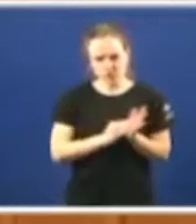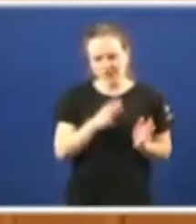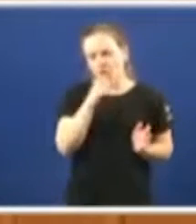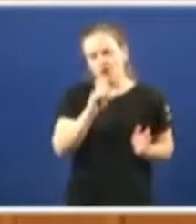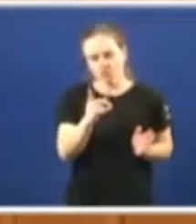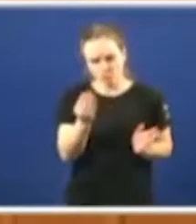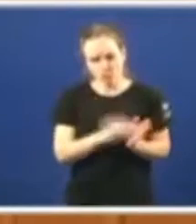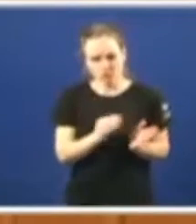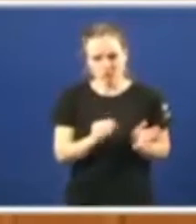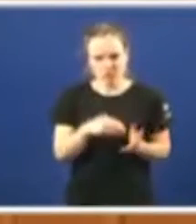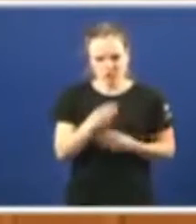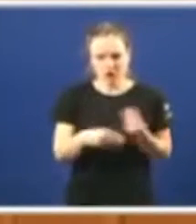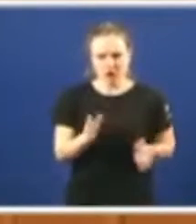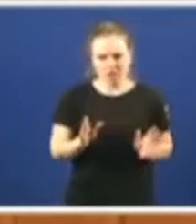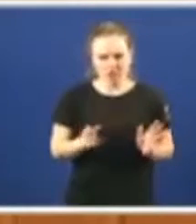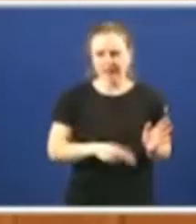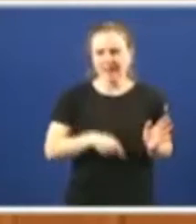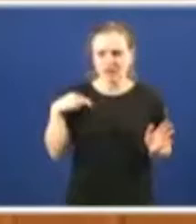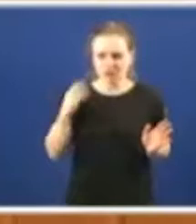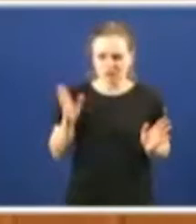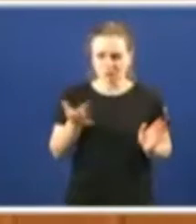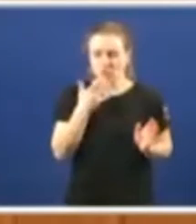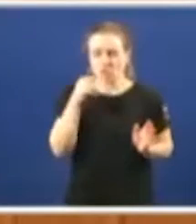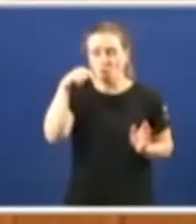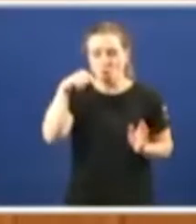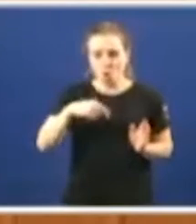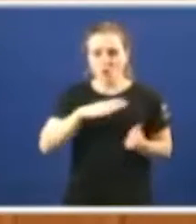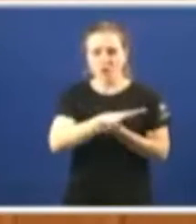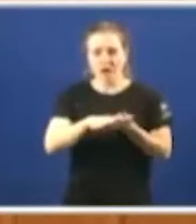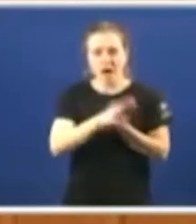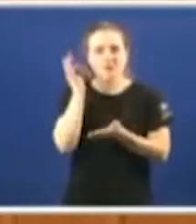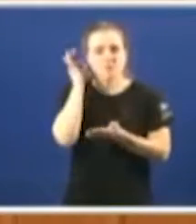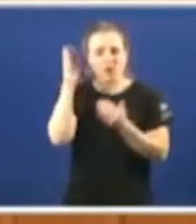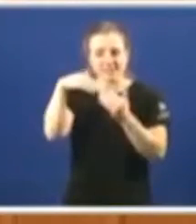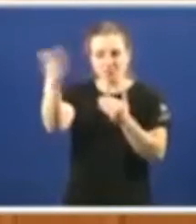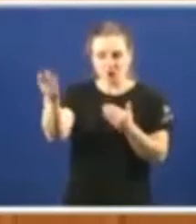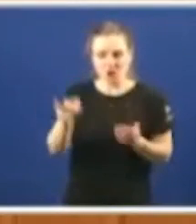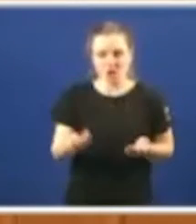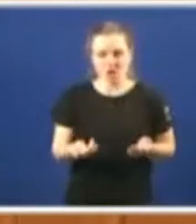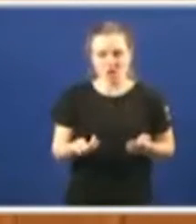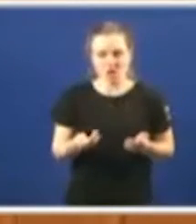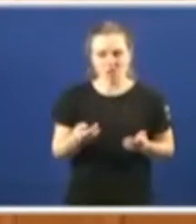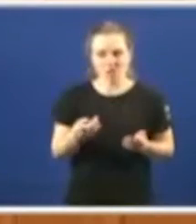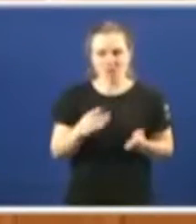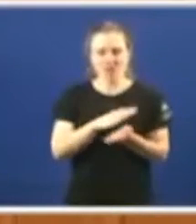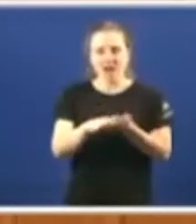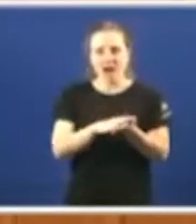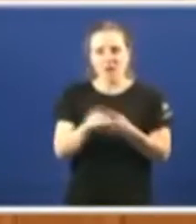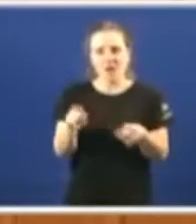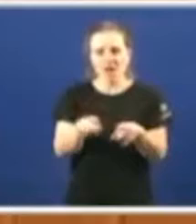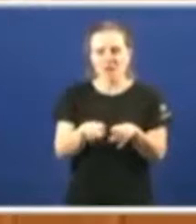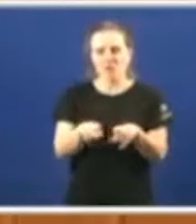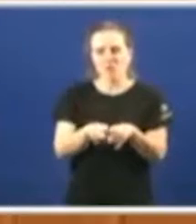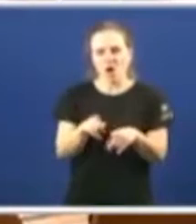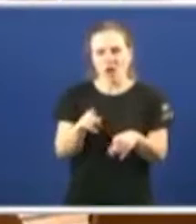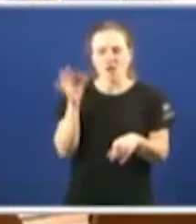senón é como unha tónica xeral. De feito, hoxe mesmo falábase das mulleres, das que están aí fora mobilizándose, como se foran utilizadas